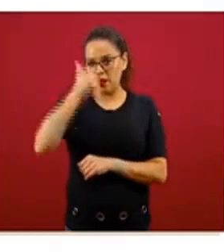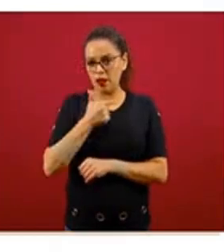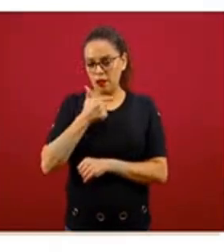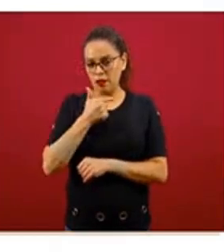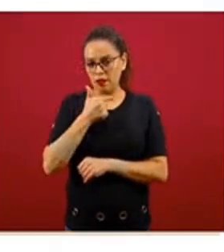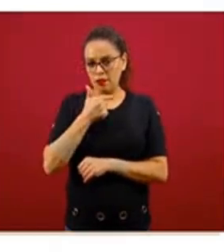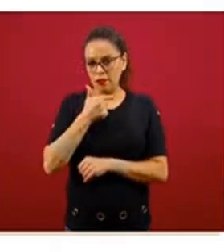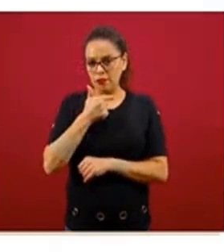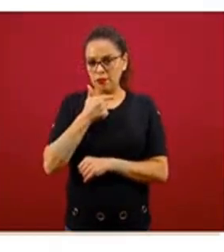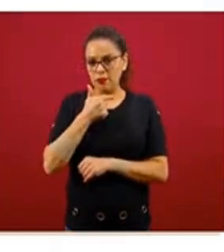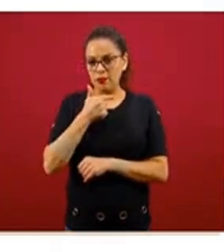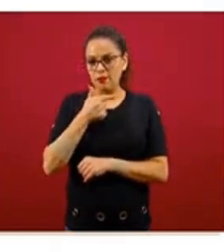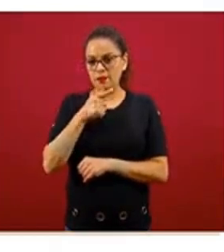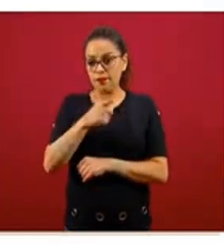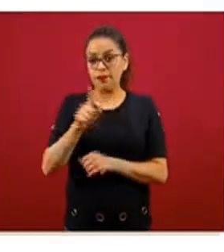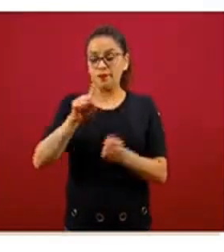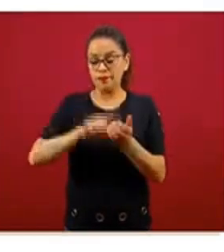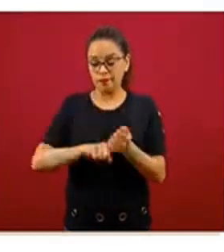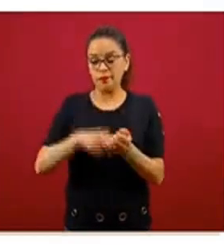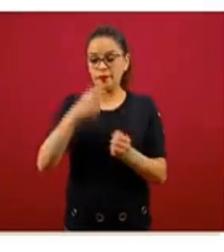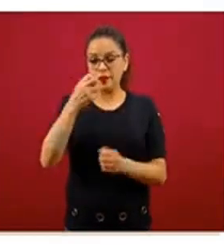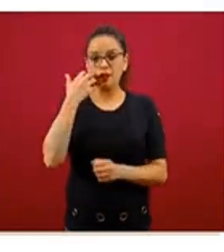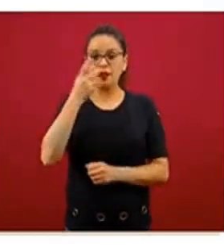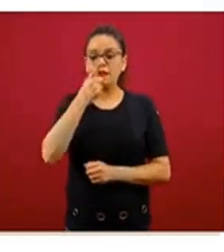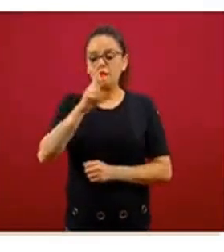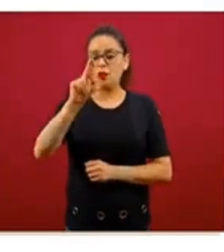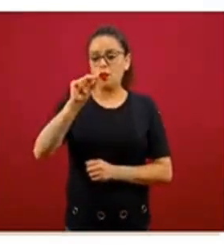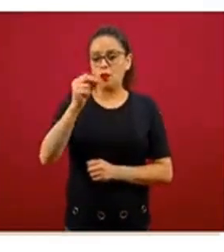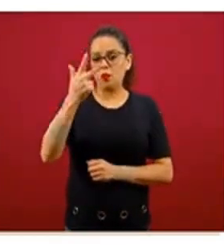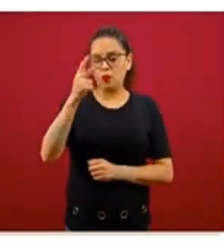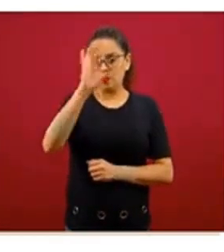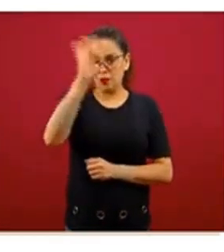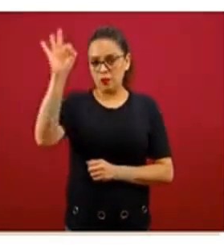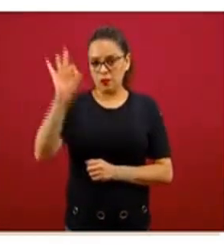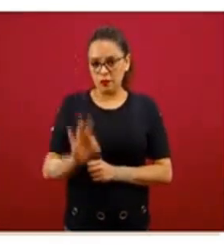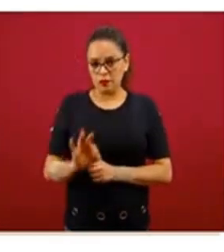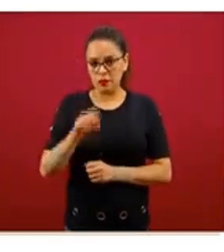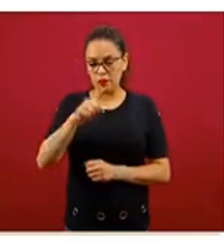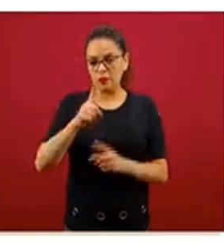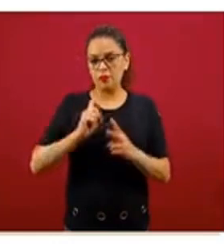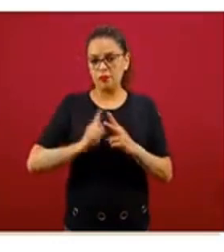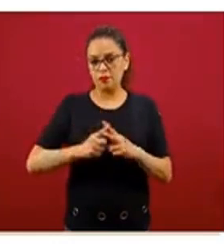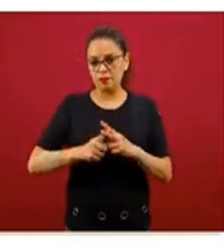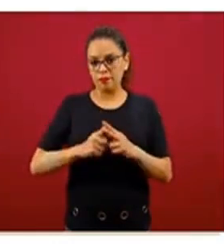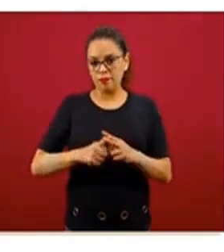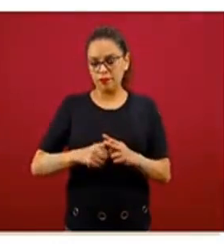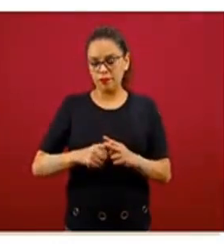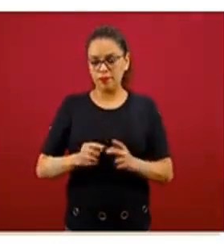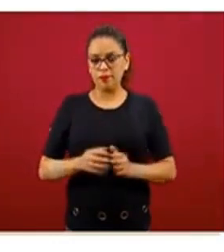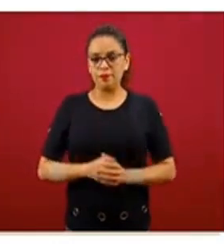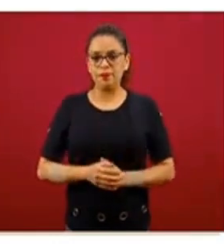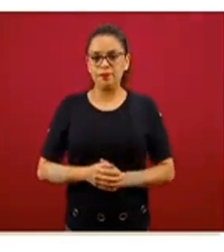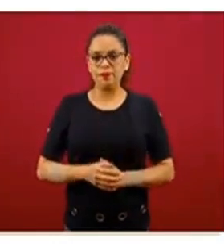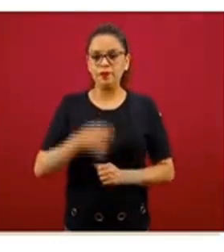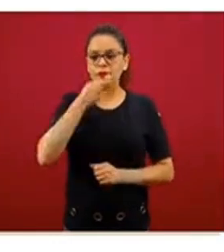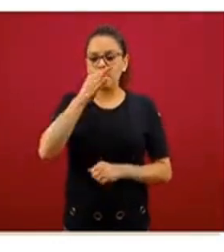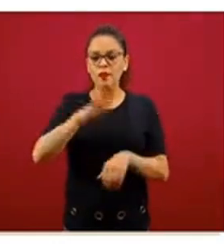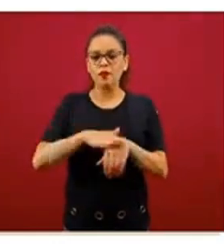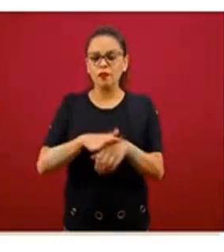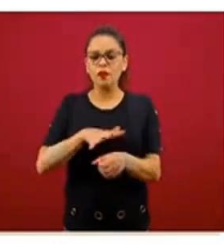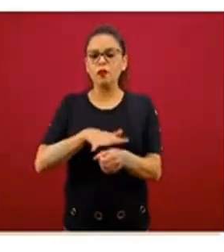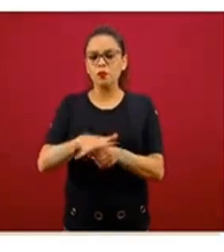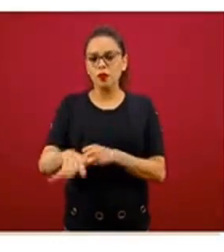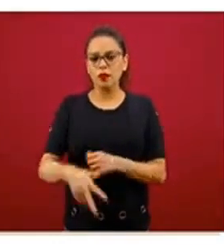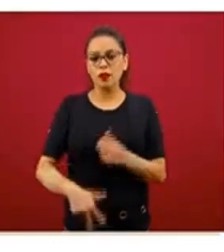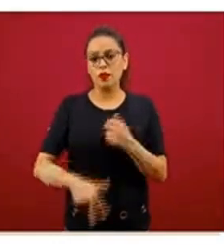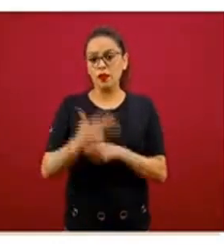representa el 88% de las unidades, que sería en este caso la proporción de notificación. ¿Qué nos notificaron? Que se encontraban